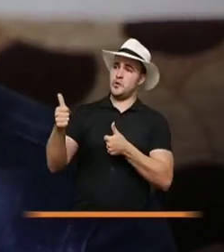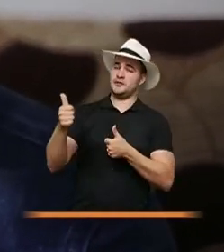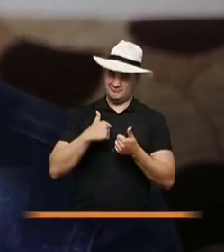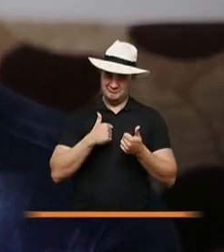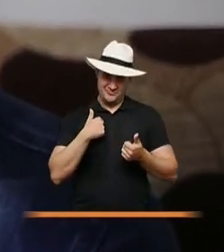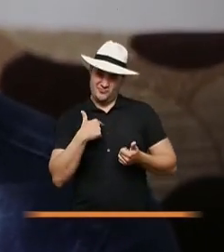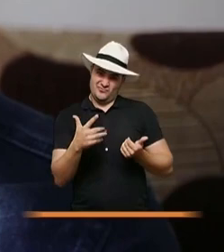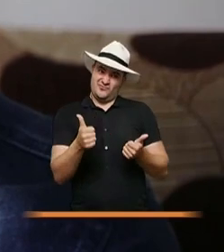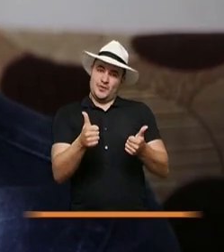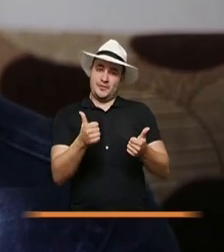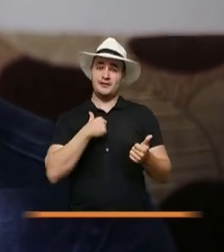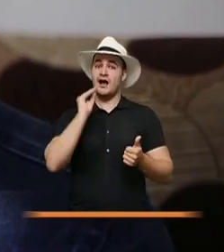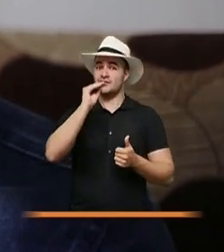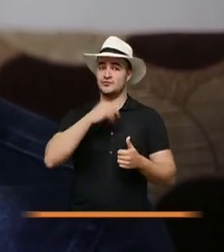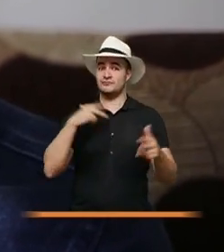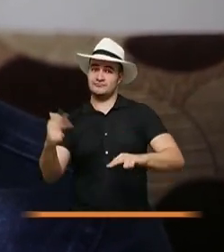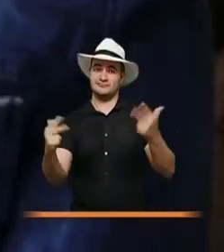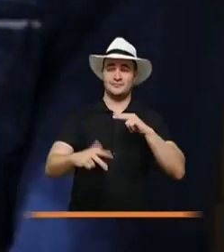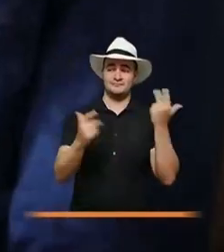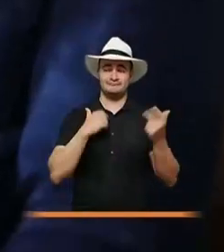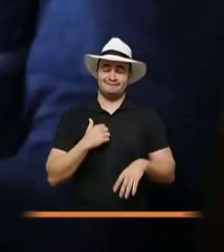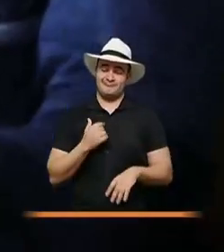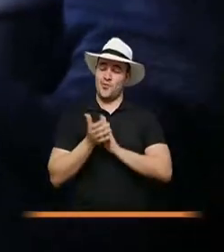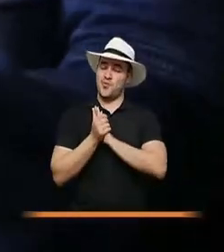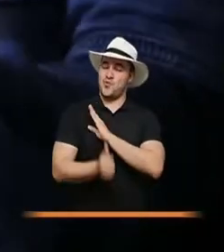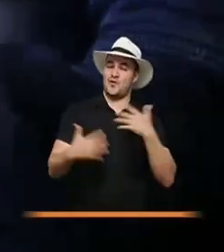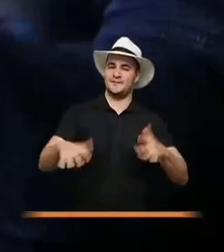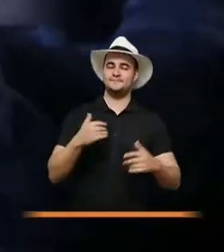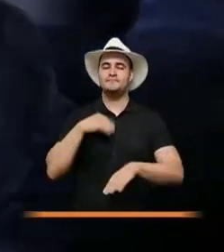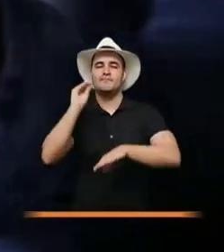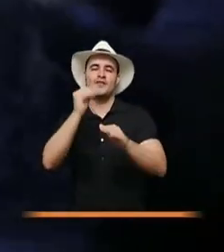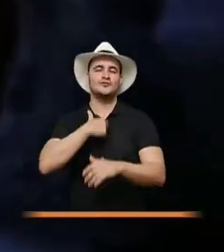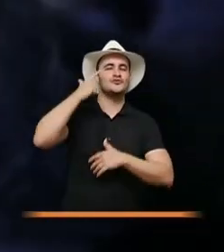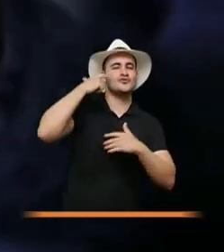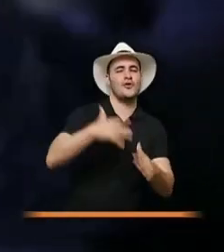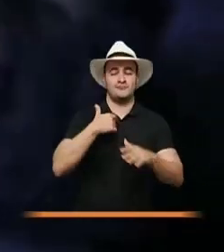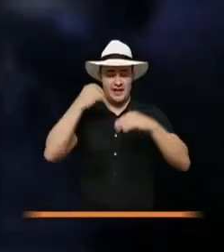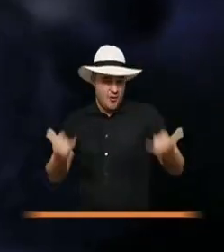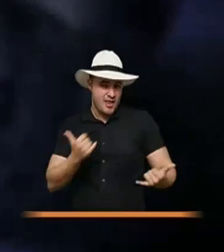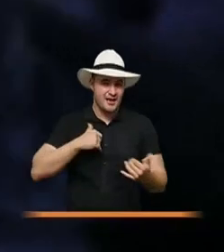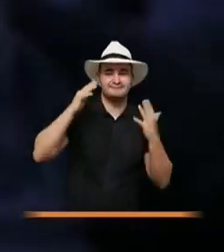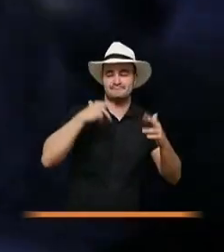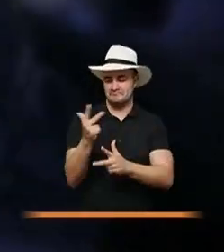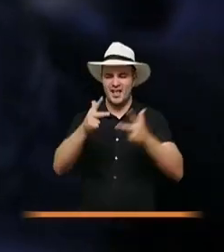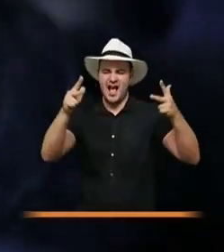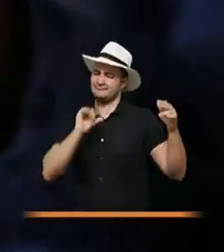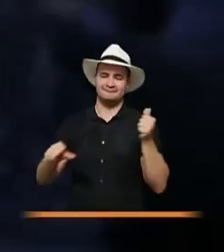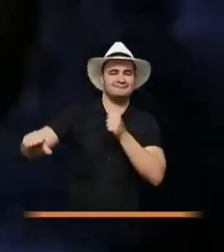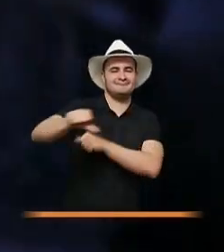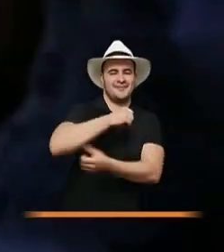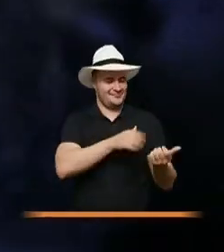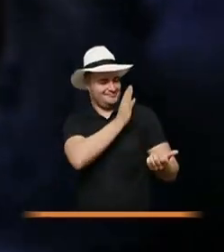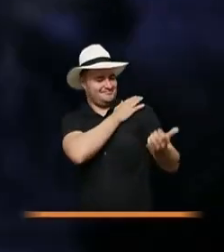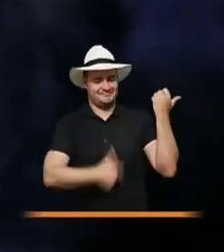como rapero les puedo decir que la bola y w como les cuento yo no soy pero fui rapero pero ya lo cambié por decir